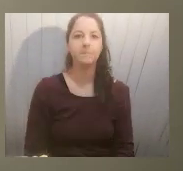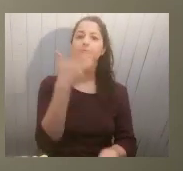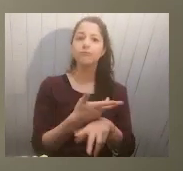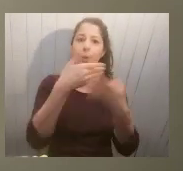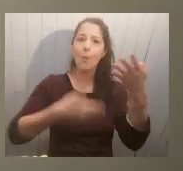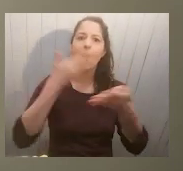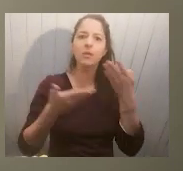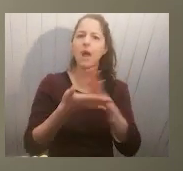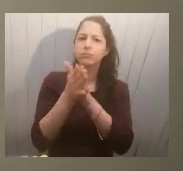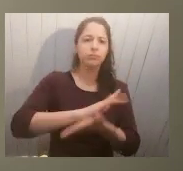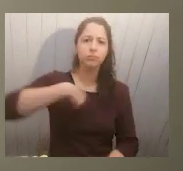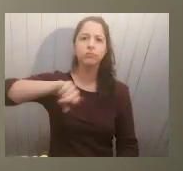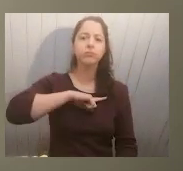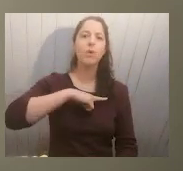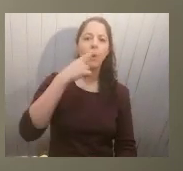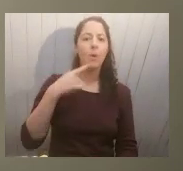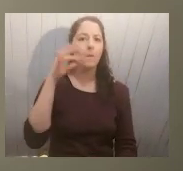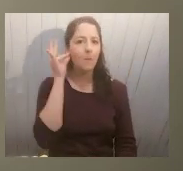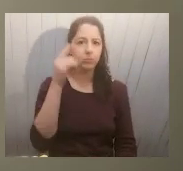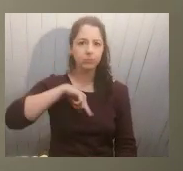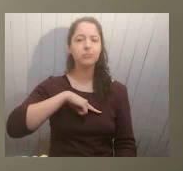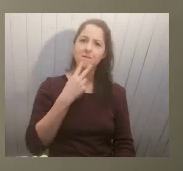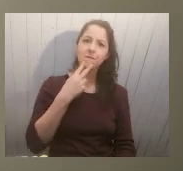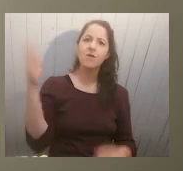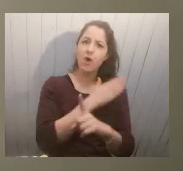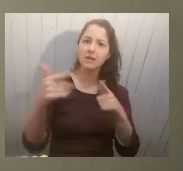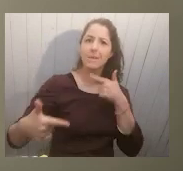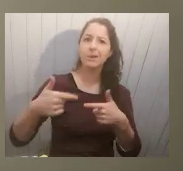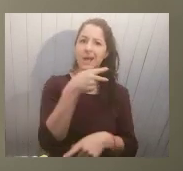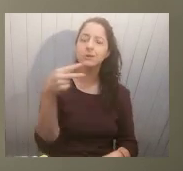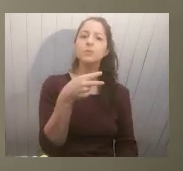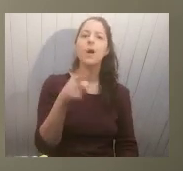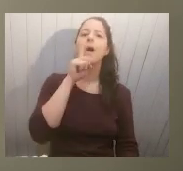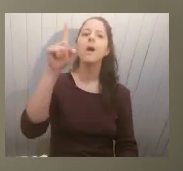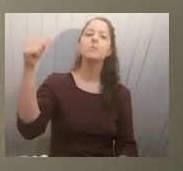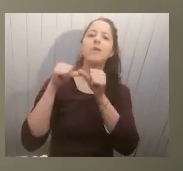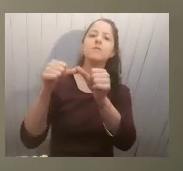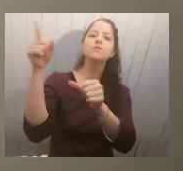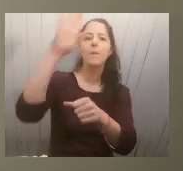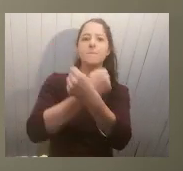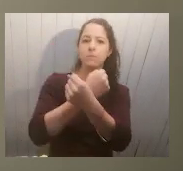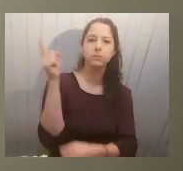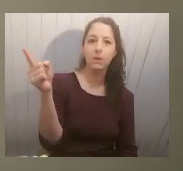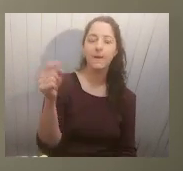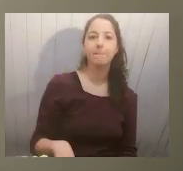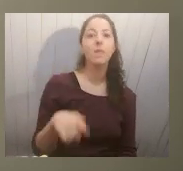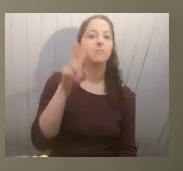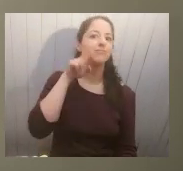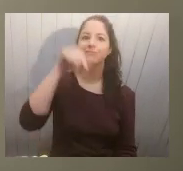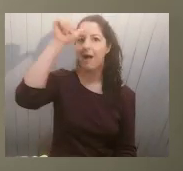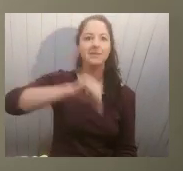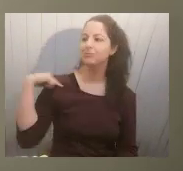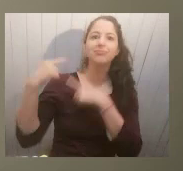todos las y les que han vivido violencia política sexual de parte de agentes del Estado, violencia que se ha mantenido impune desde la dictadura y